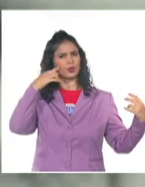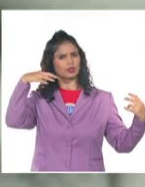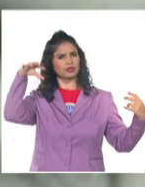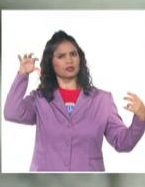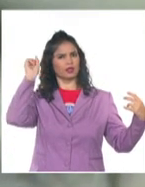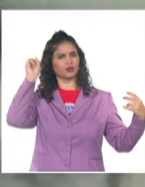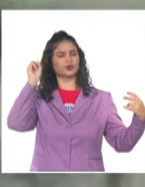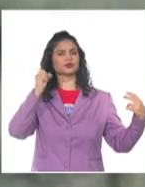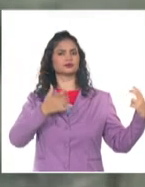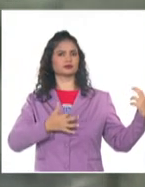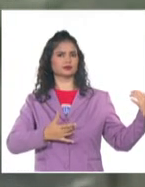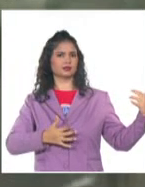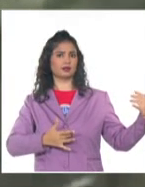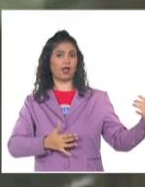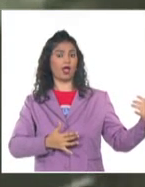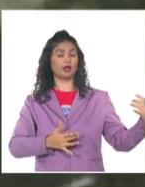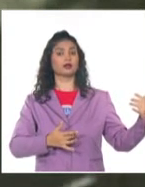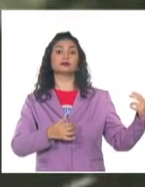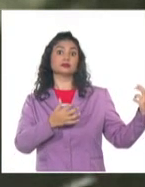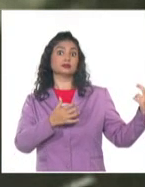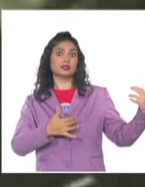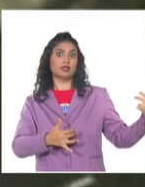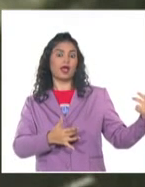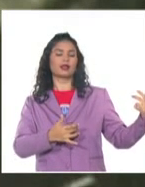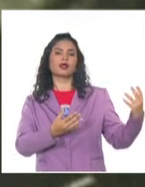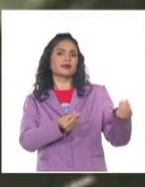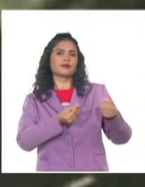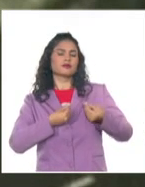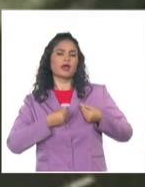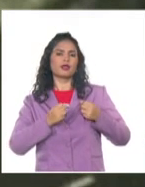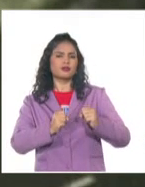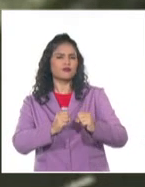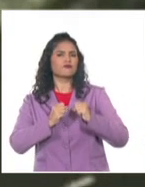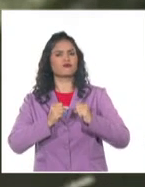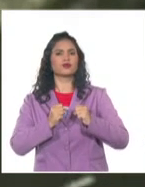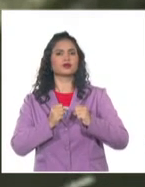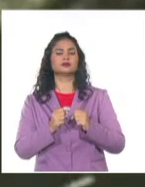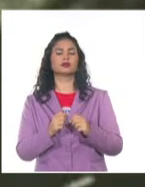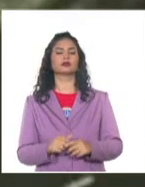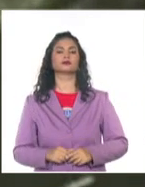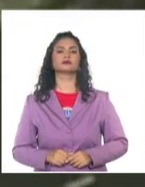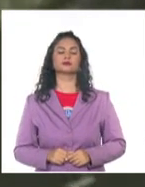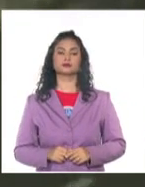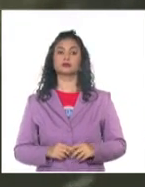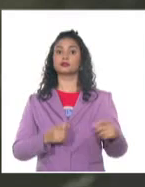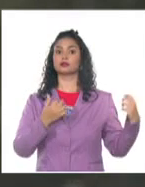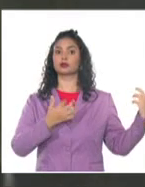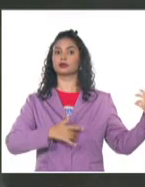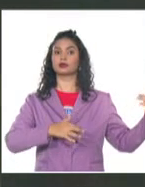razón. Tiene corazón de tierra y alas de